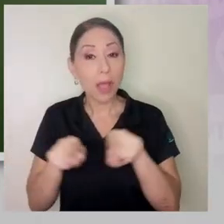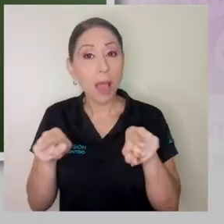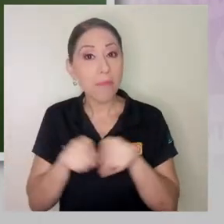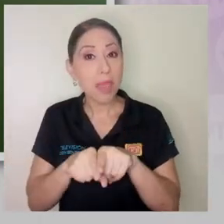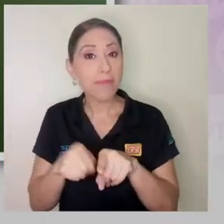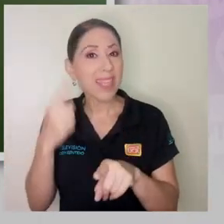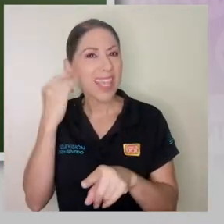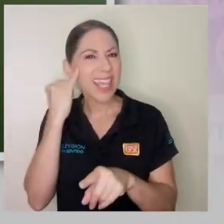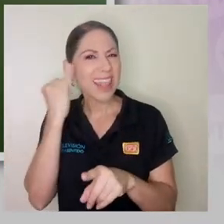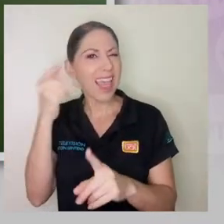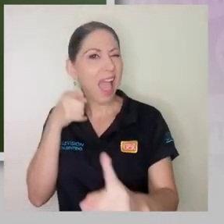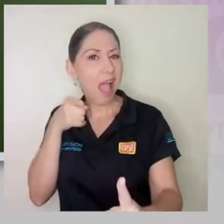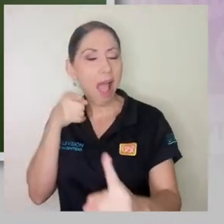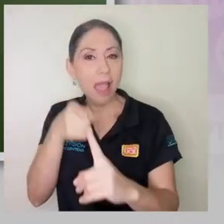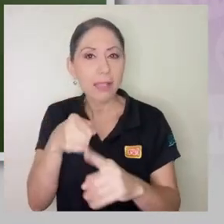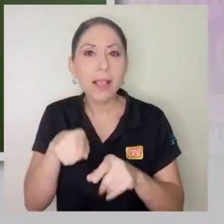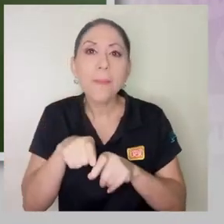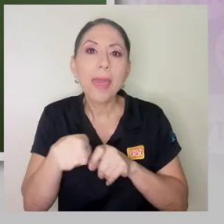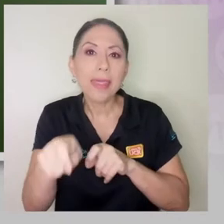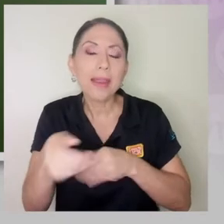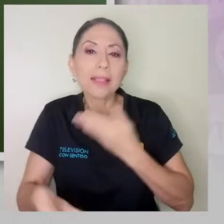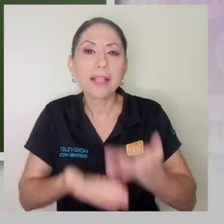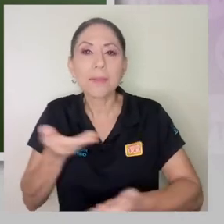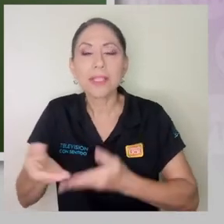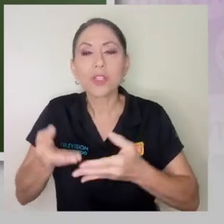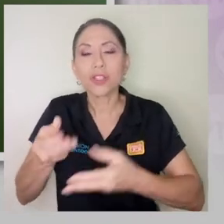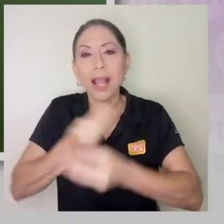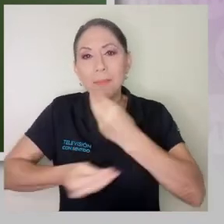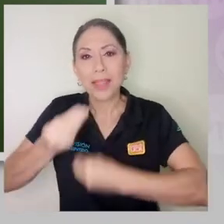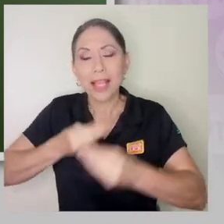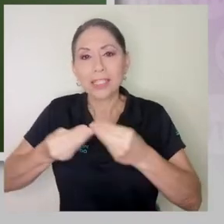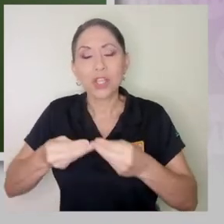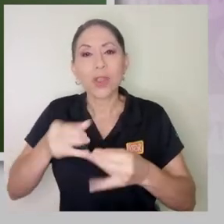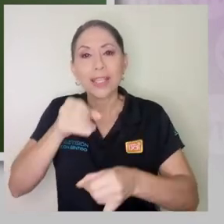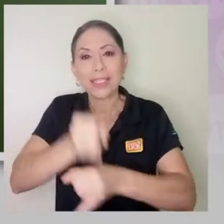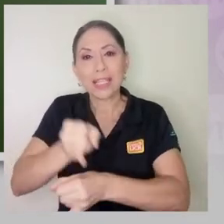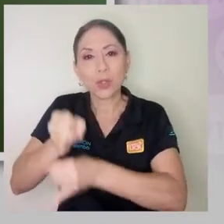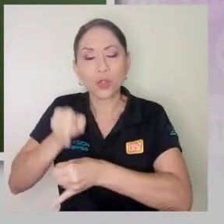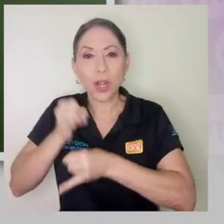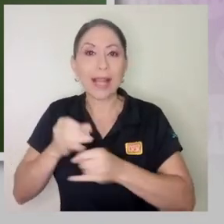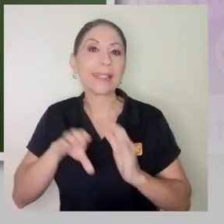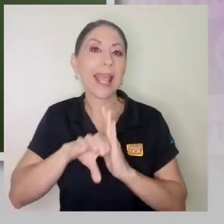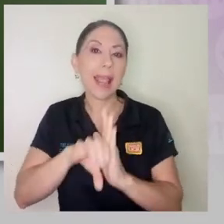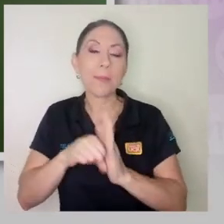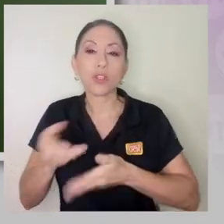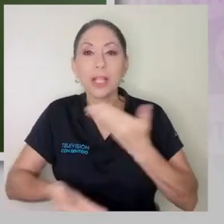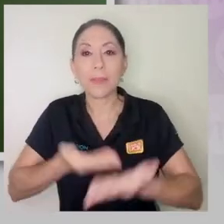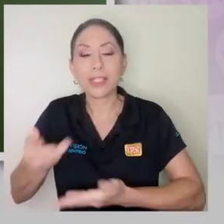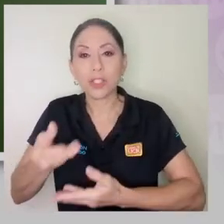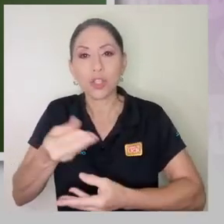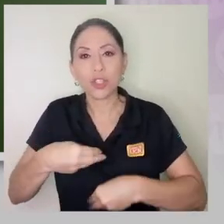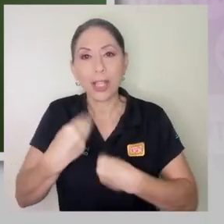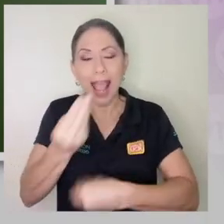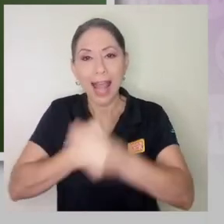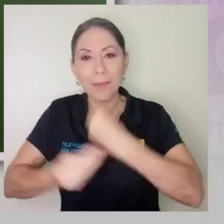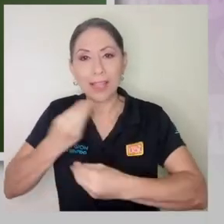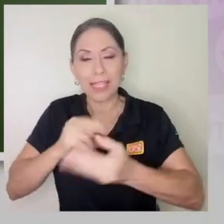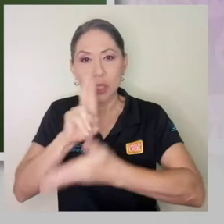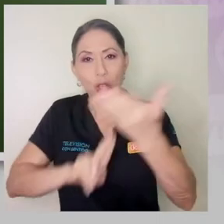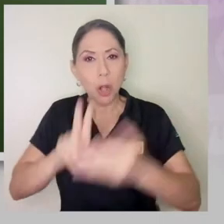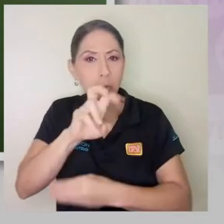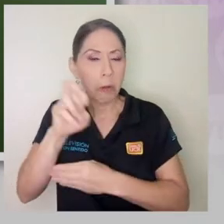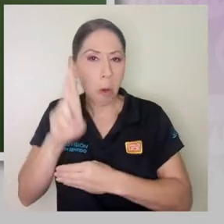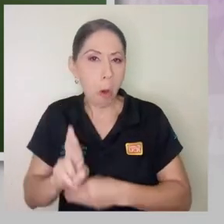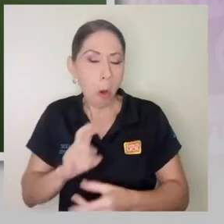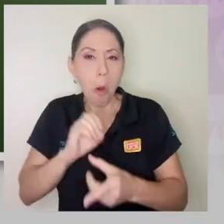la idea es medir en servicios de alimentación institucionales, como serían, por ejemplo, los servicios de alimentación de la Universidad de